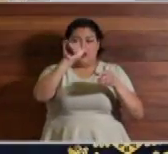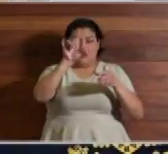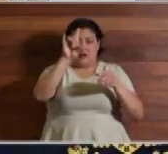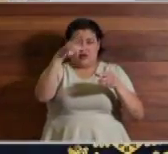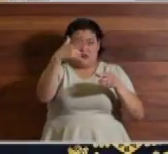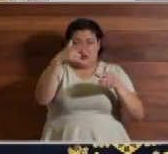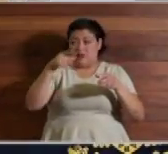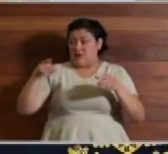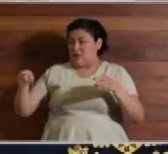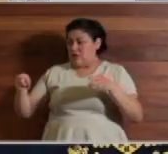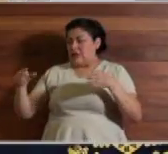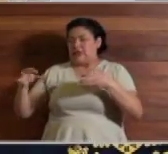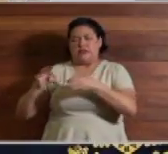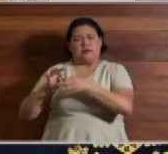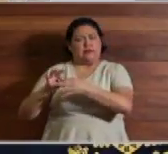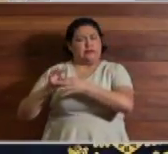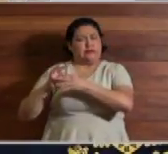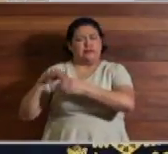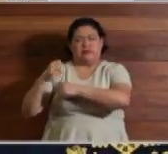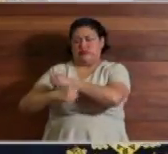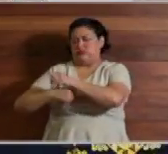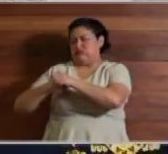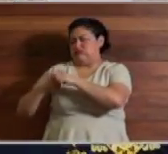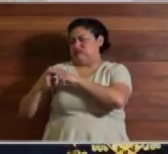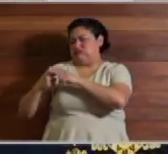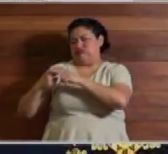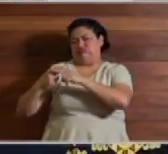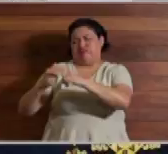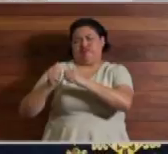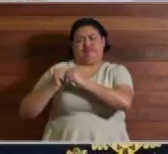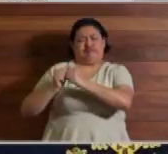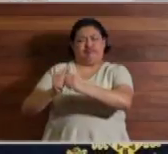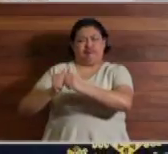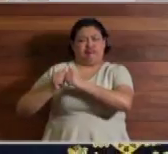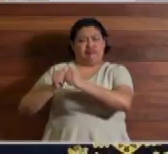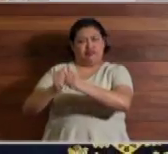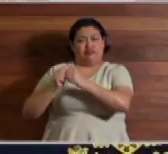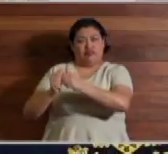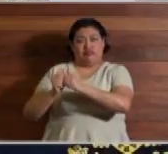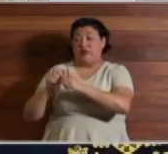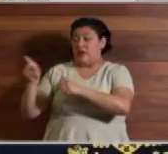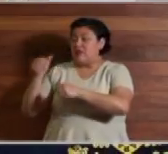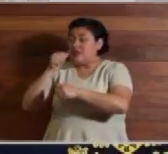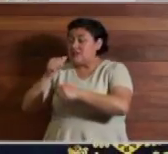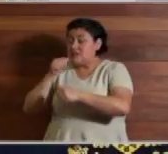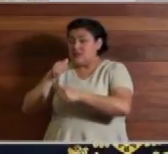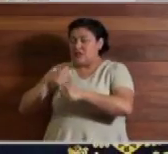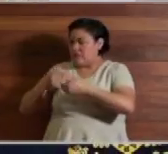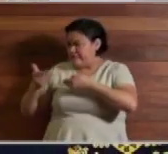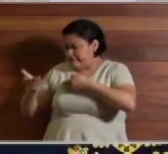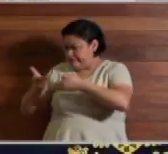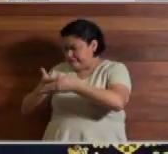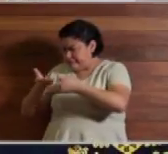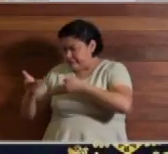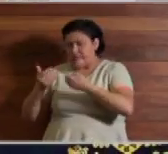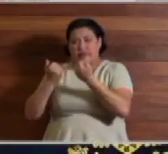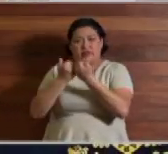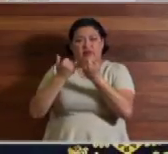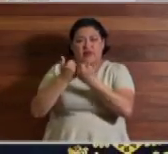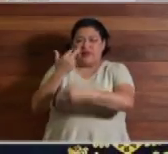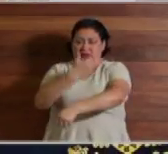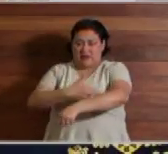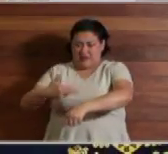Derechos Humanos con el maestro Mario Luis Fuentes, con quien hemos desarrollado de manera personal y directa y a través del propio